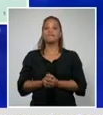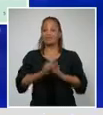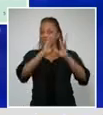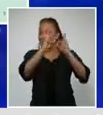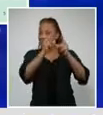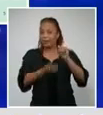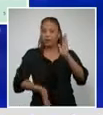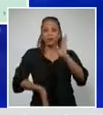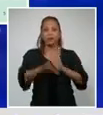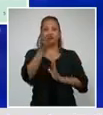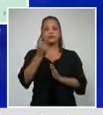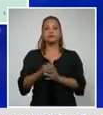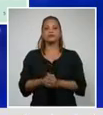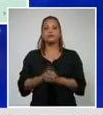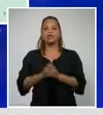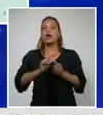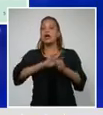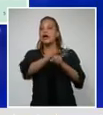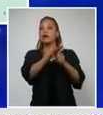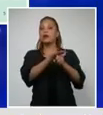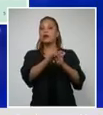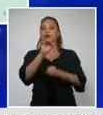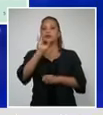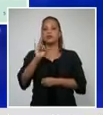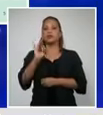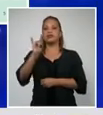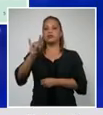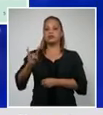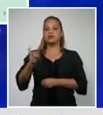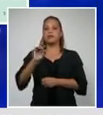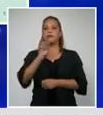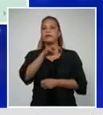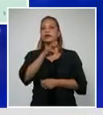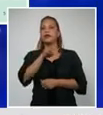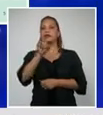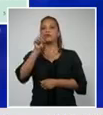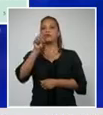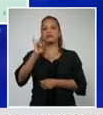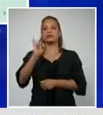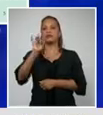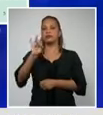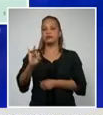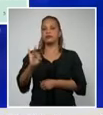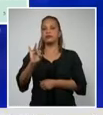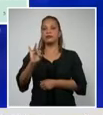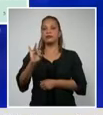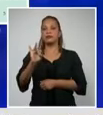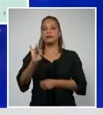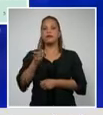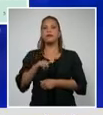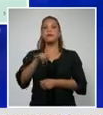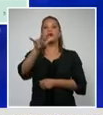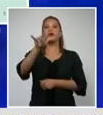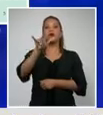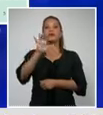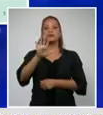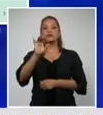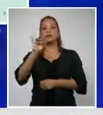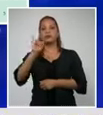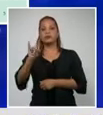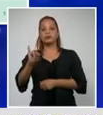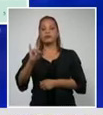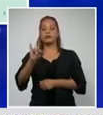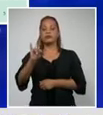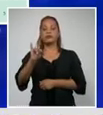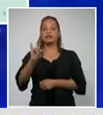elevada. Arroyo Naranjo 79, Marianao 67, Boyero 56,